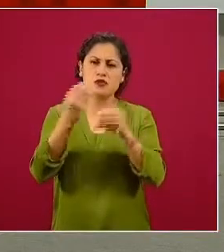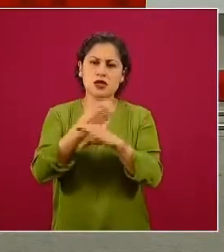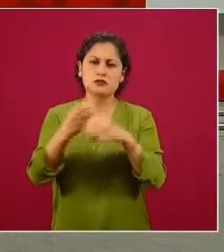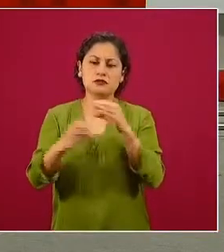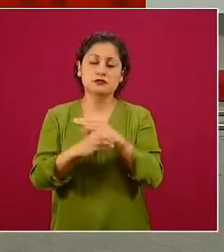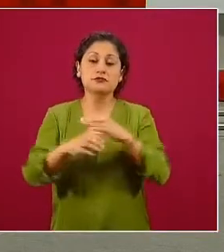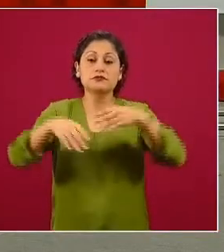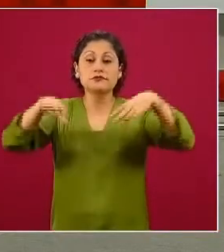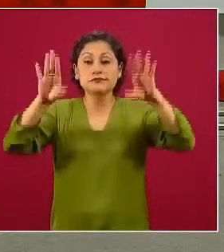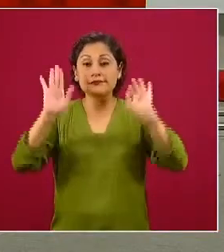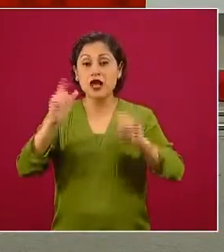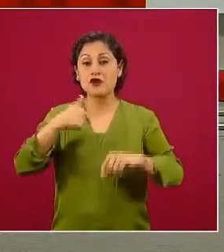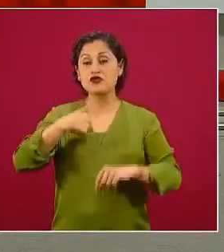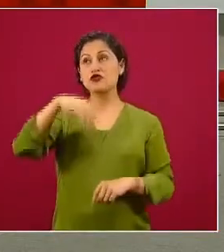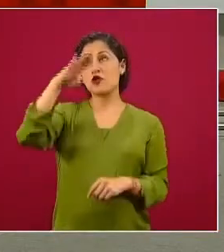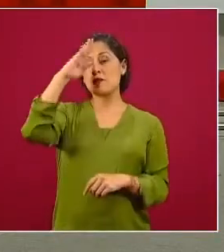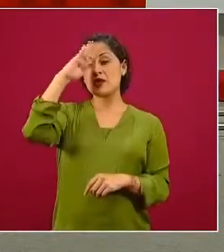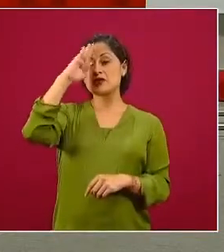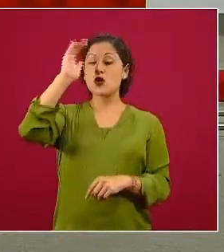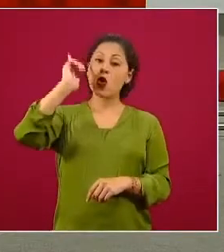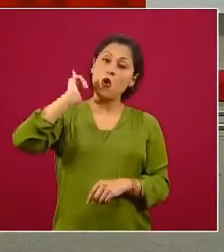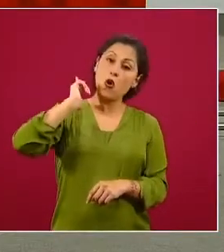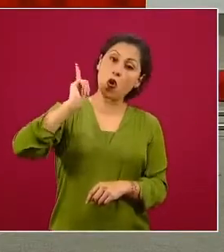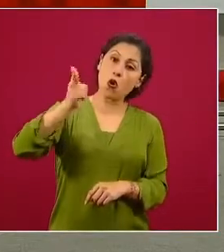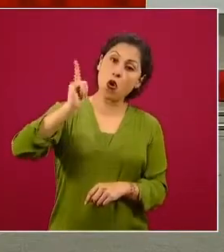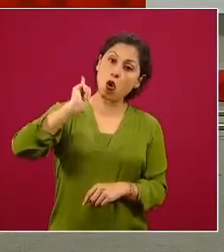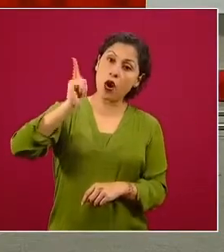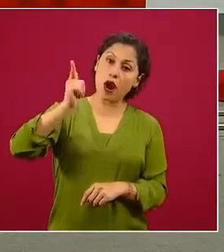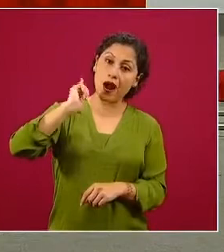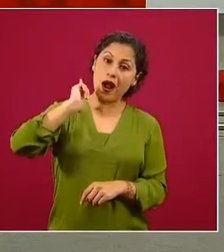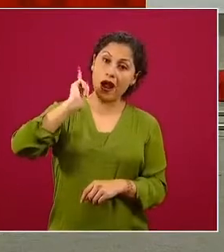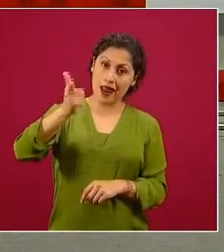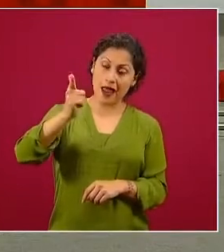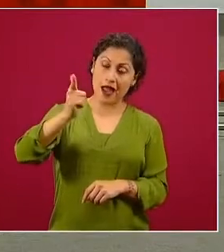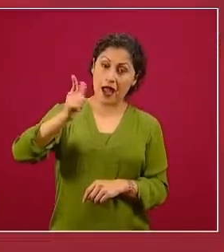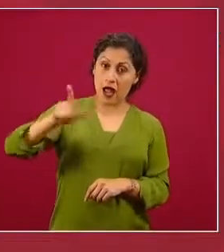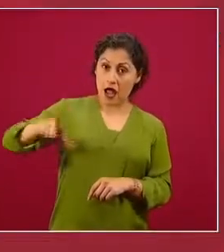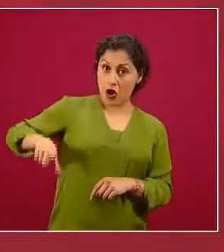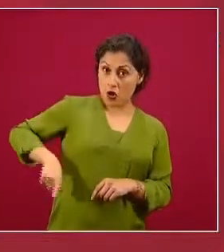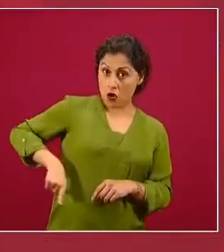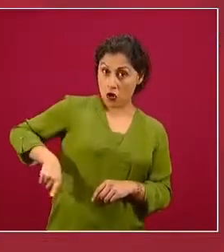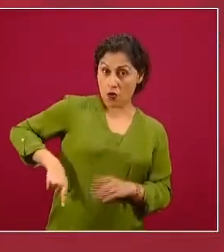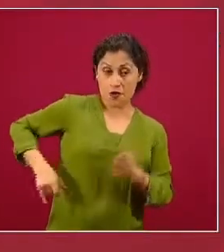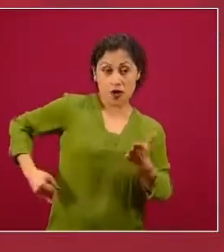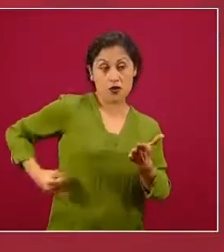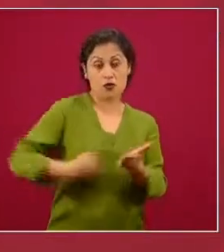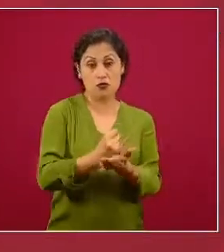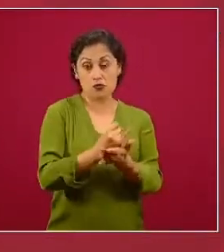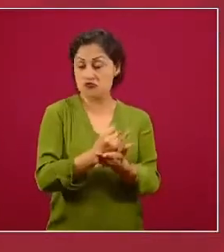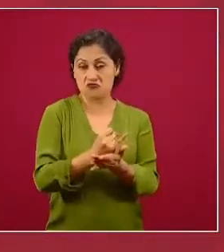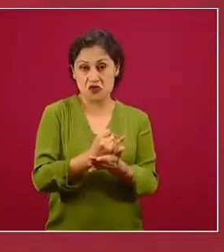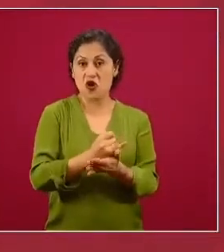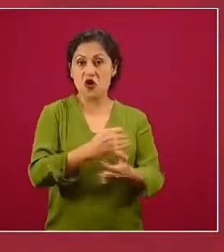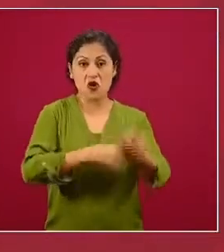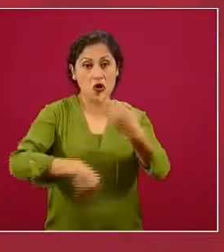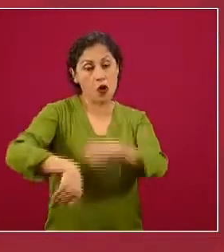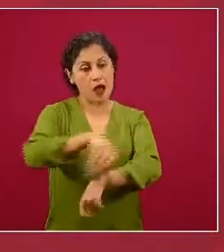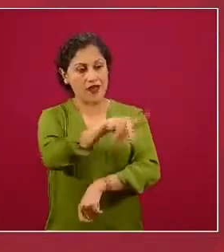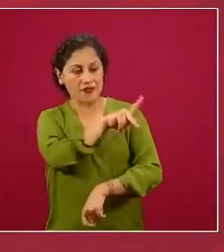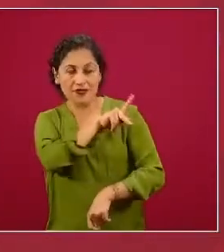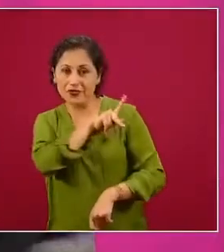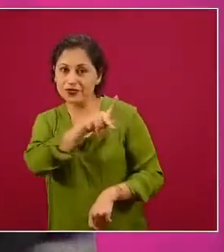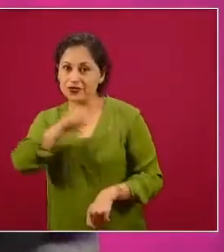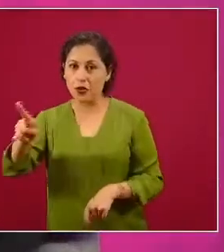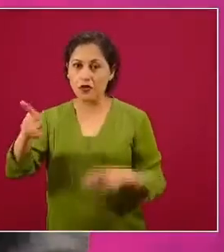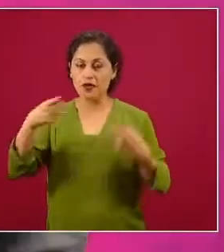ojalá tuviéramos una acción de Estado, no solo de gobierno. Esto requiere la participación de la sociedad, y en la sociedad está también el sector